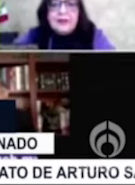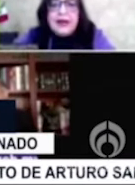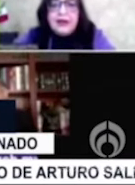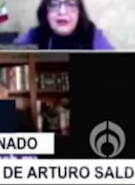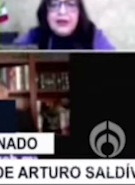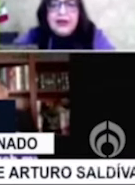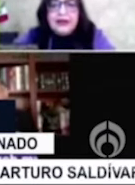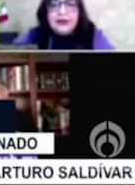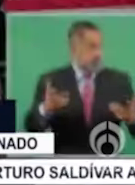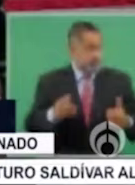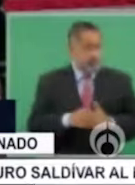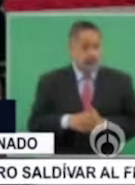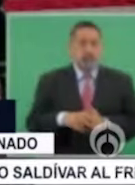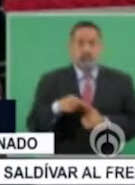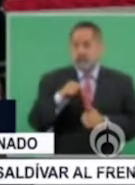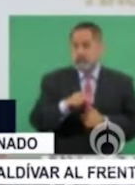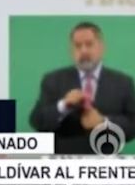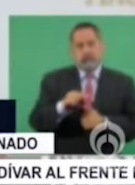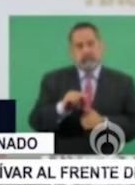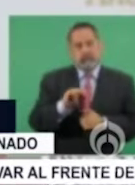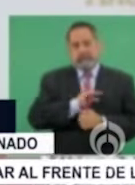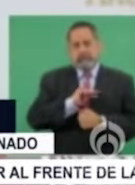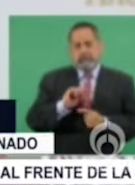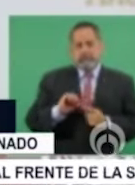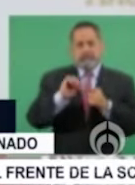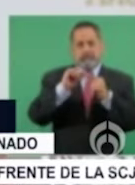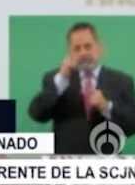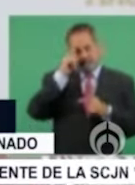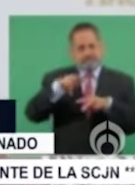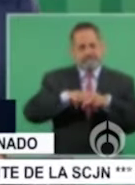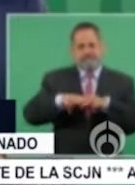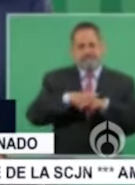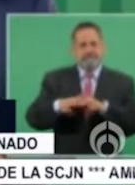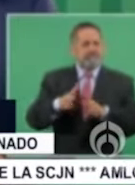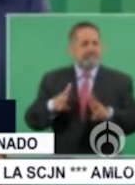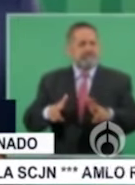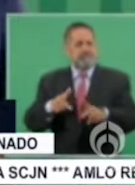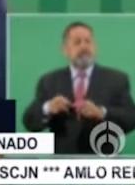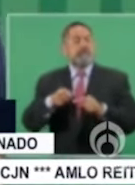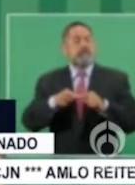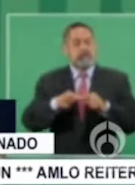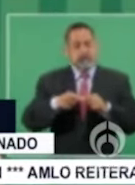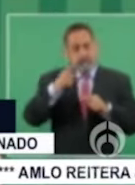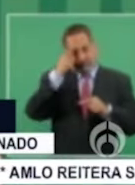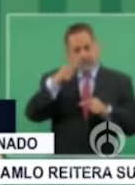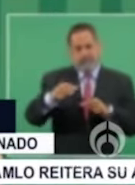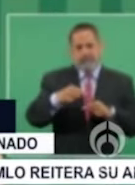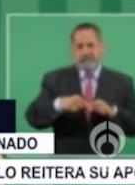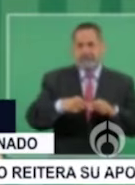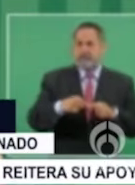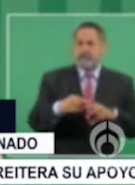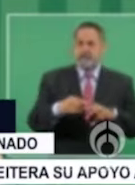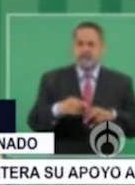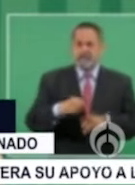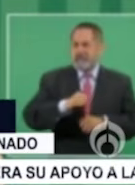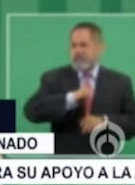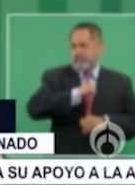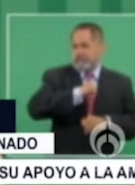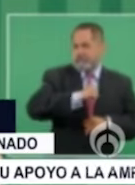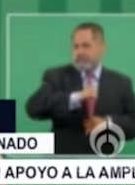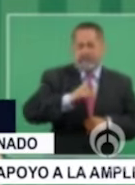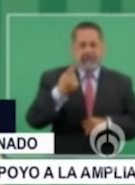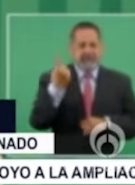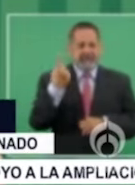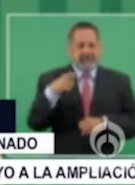Ejecutivo, es el empeño del presidente de la República, quien no se cansa de defender, en lo que estamos plenamente de acuerdo,